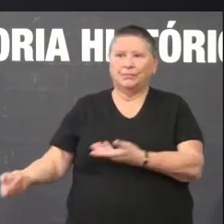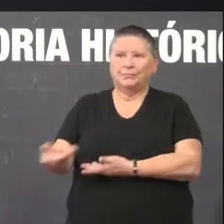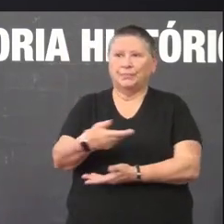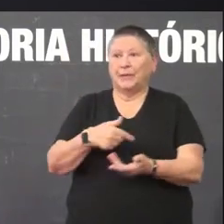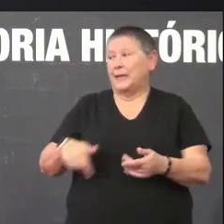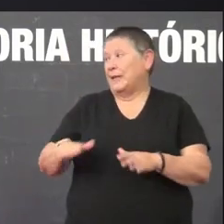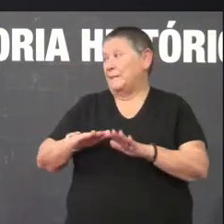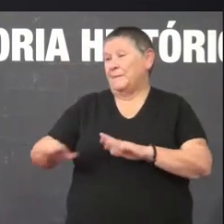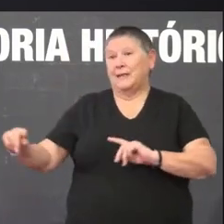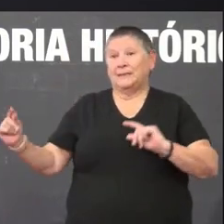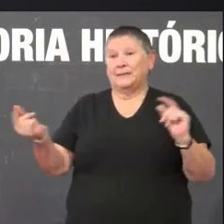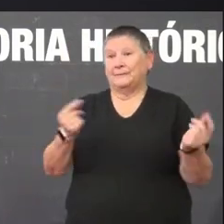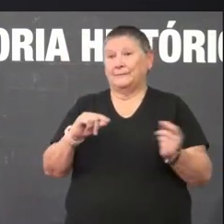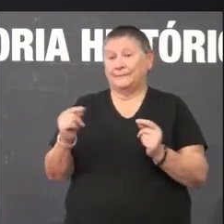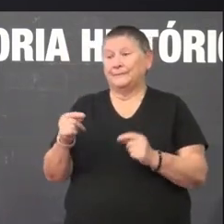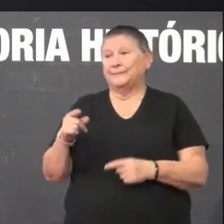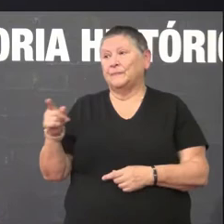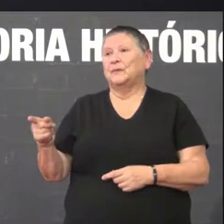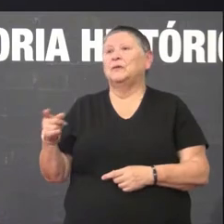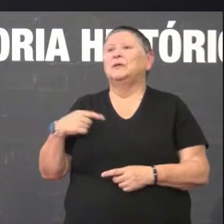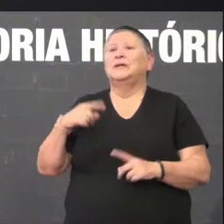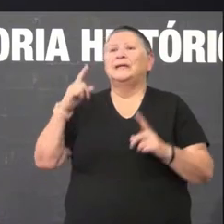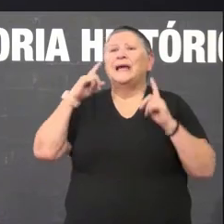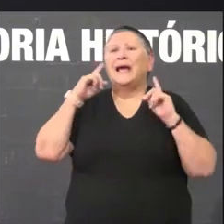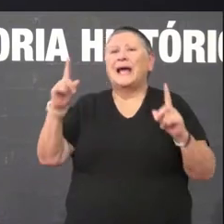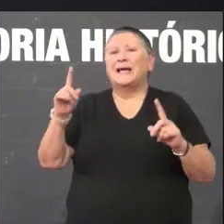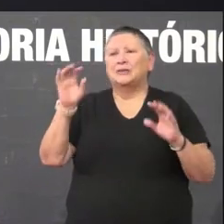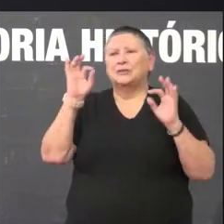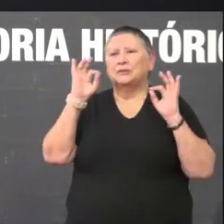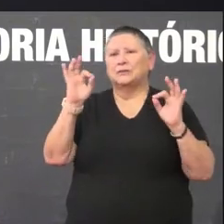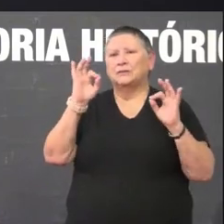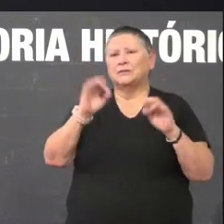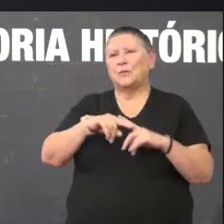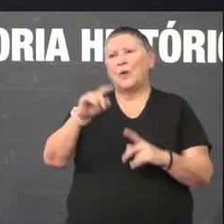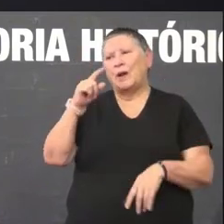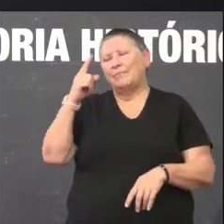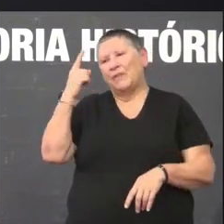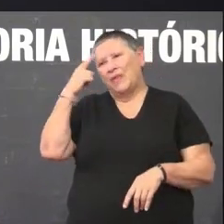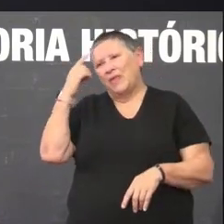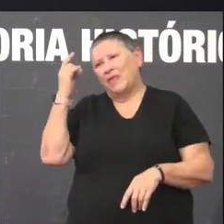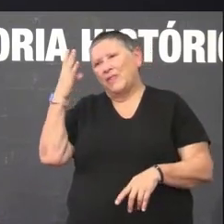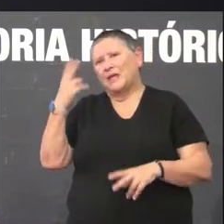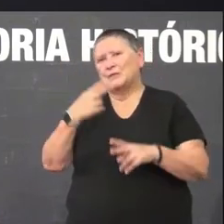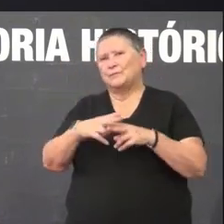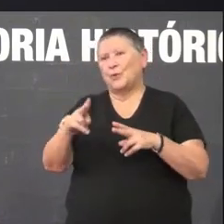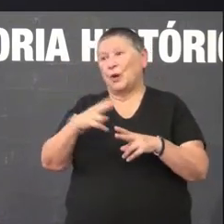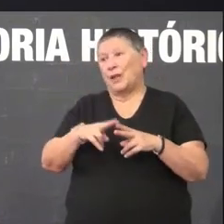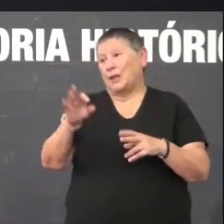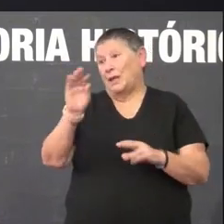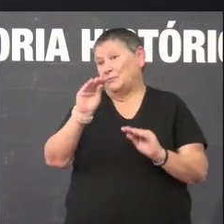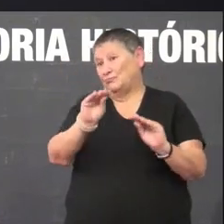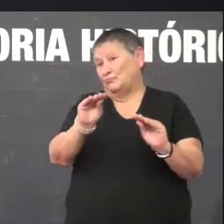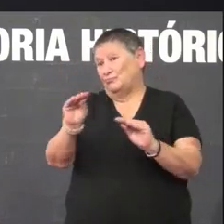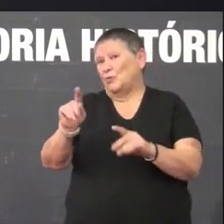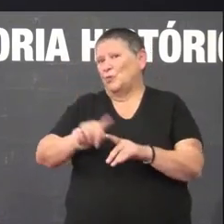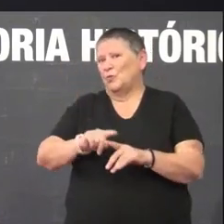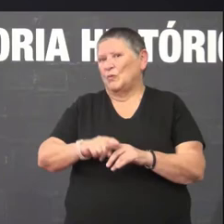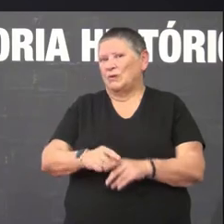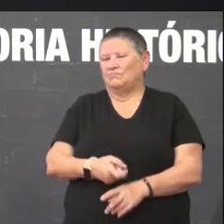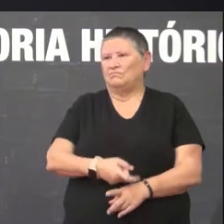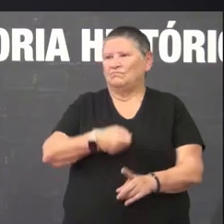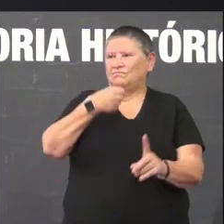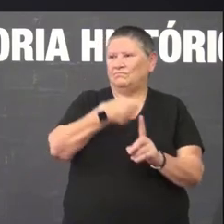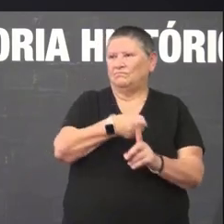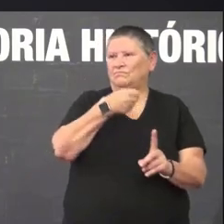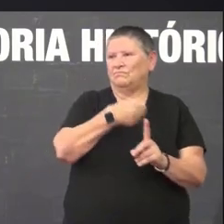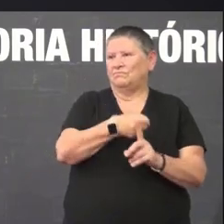palestra, en casos concretos de opcións políticas e ideolóxicas que foron demonizadas, por dicilo de alguna maneira, durante as